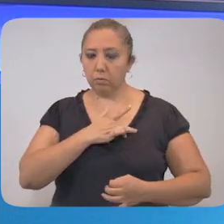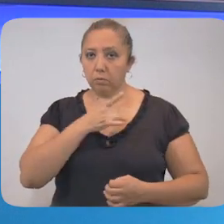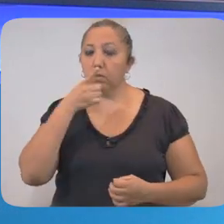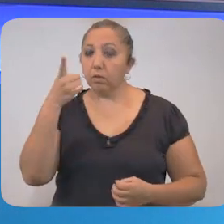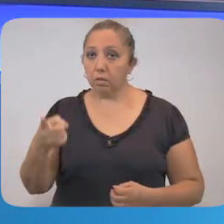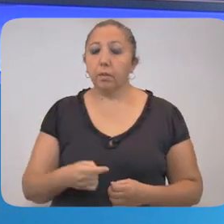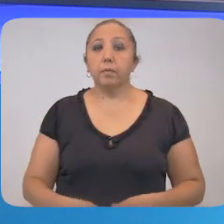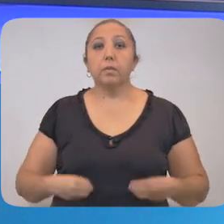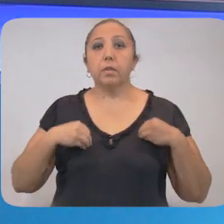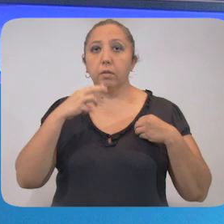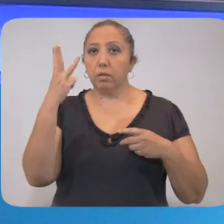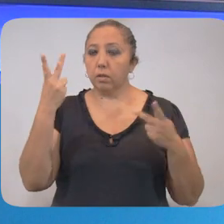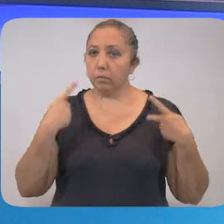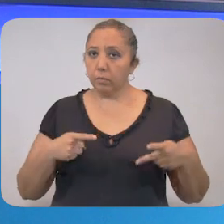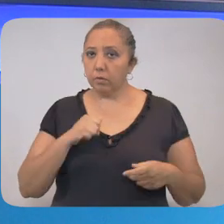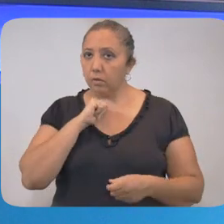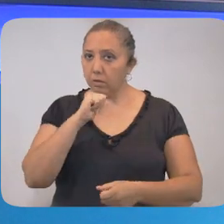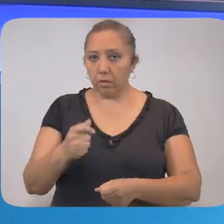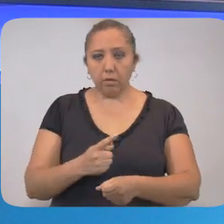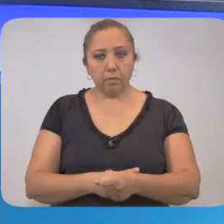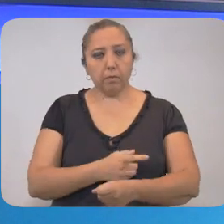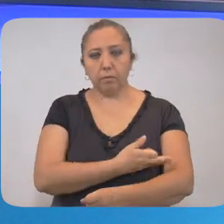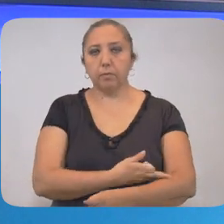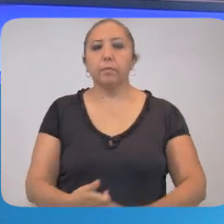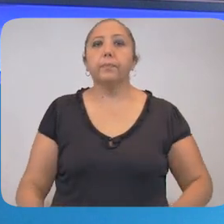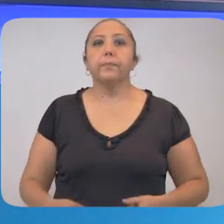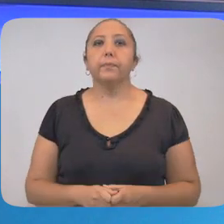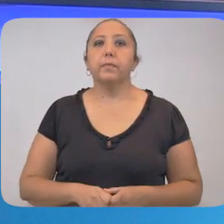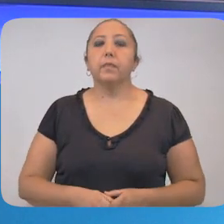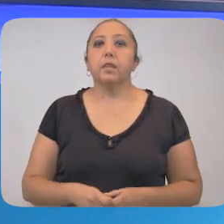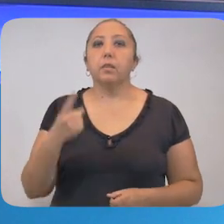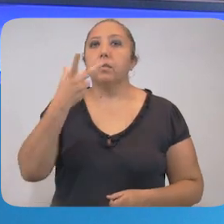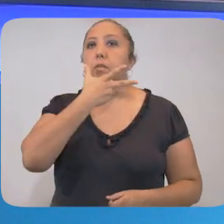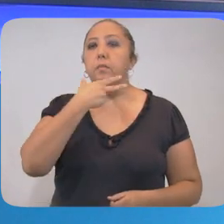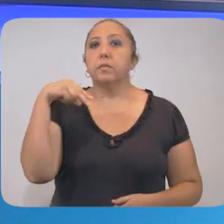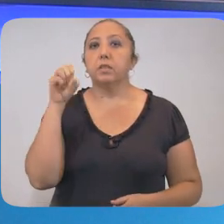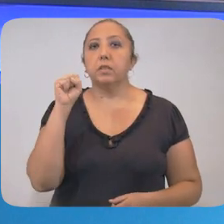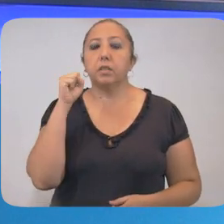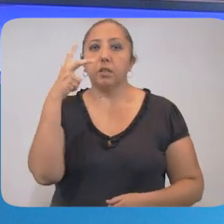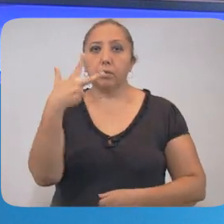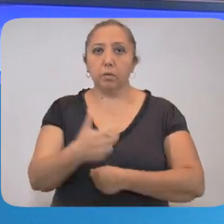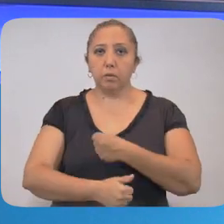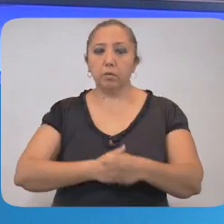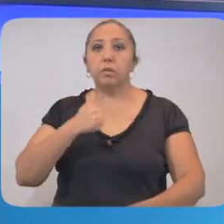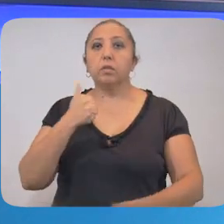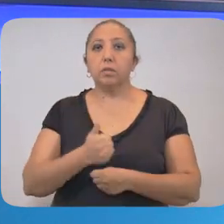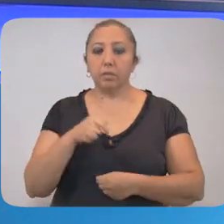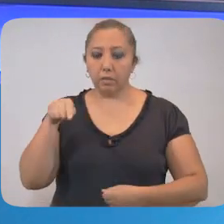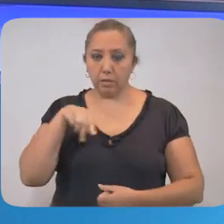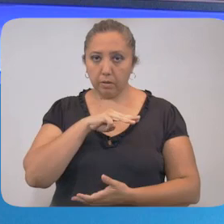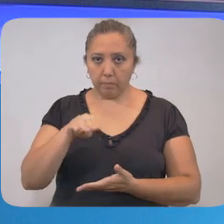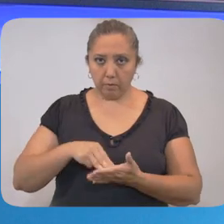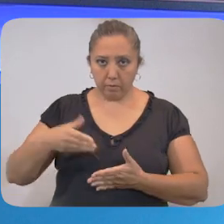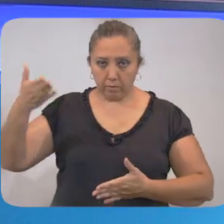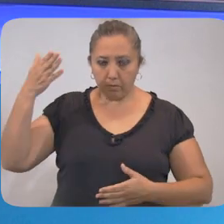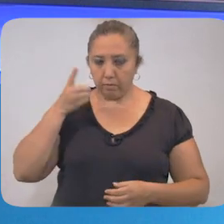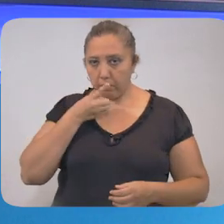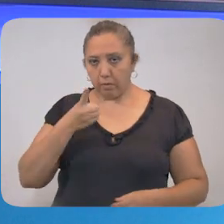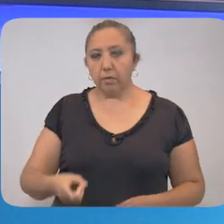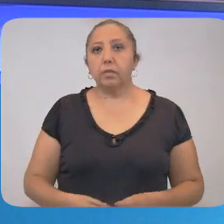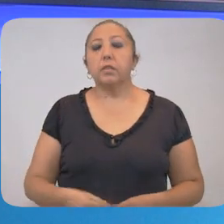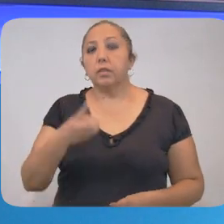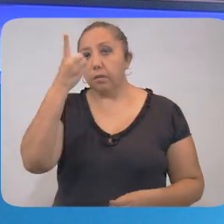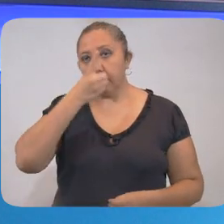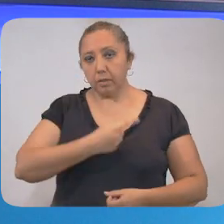paciente convivía con 3 contactos, ninguno presenta síntomas. Un hombre de 68 años de edad, de Mérida, con hipertensión y